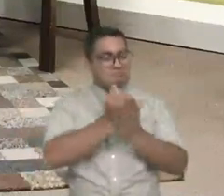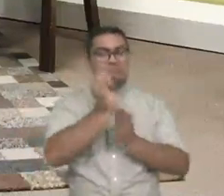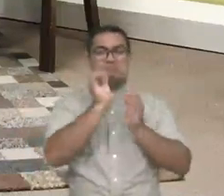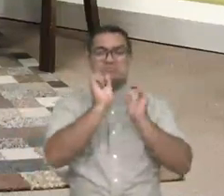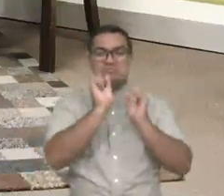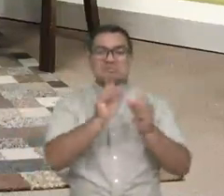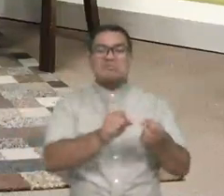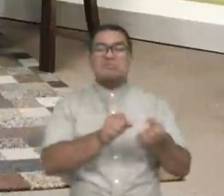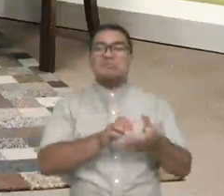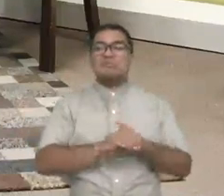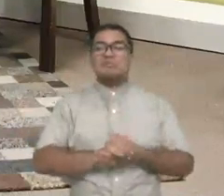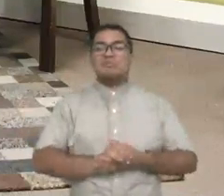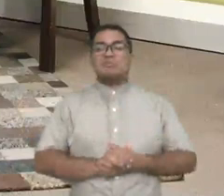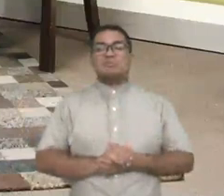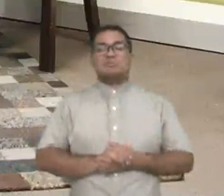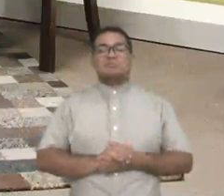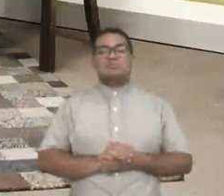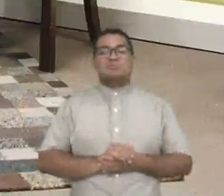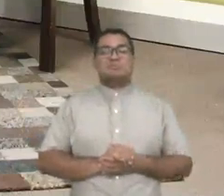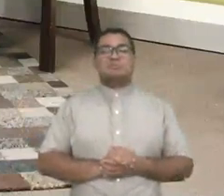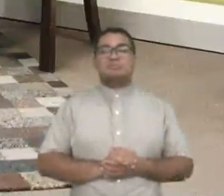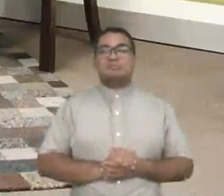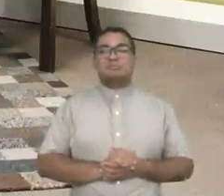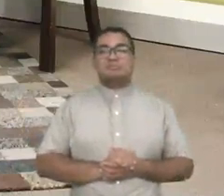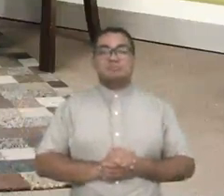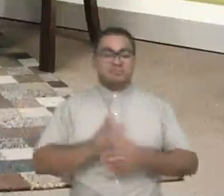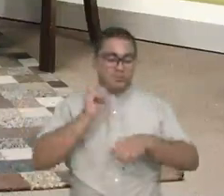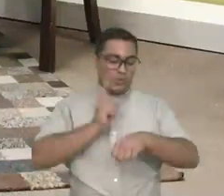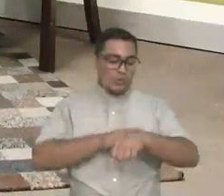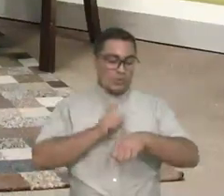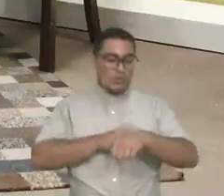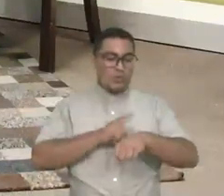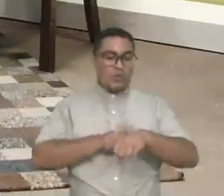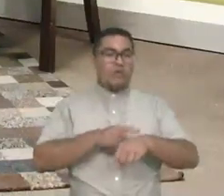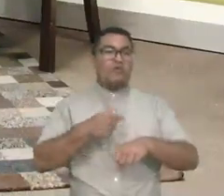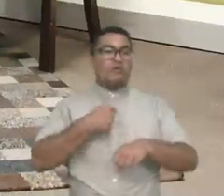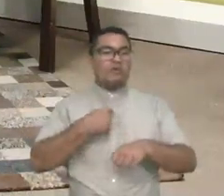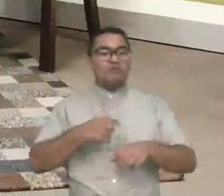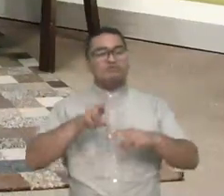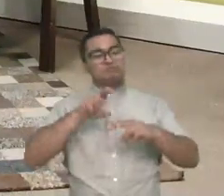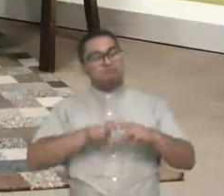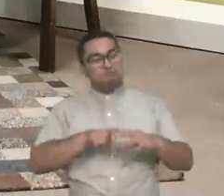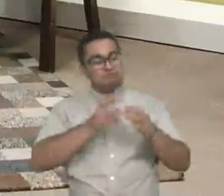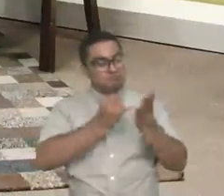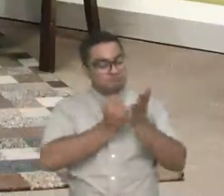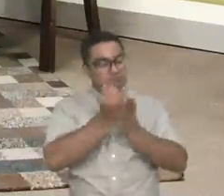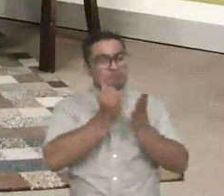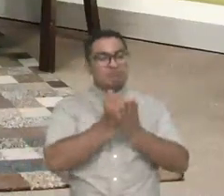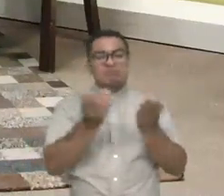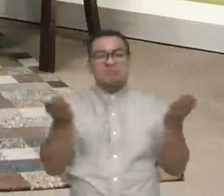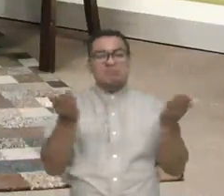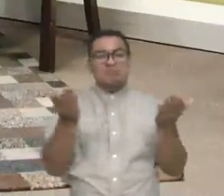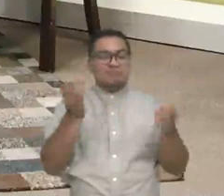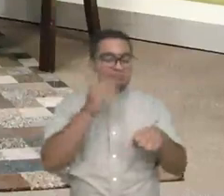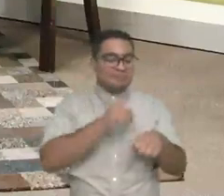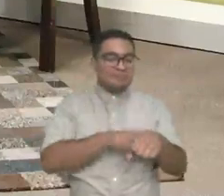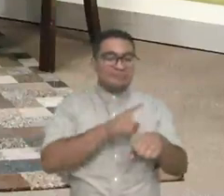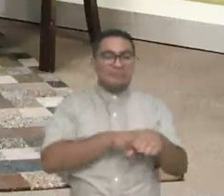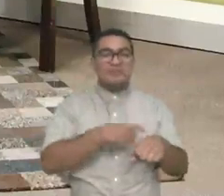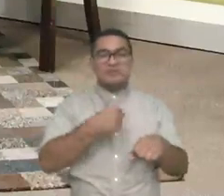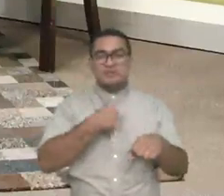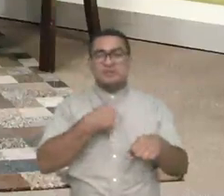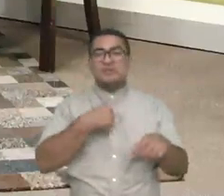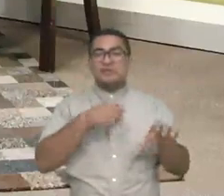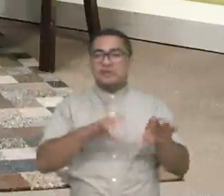¿verdad? Entonces, a habilitar horarios para informarme y actualizarme. ¿Cómo está la situación? De tal hora a tal hora yo voy a hacer